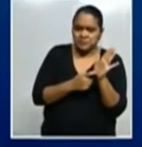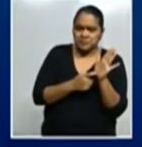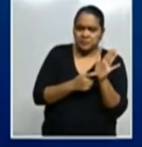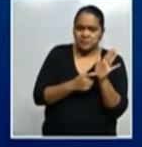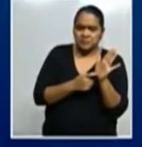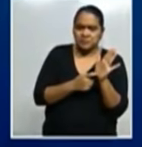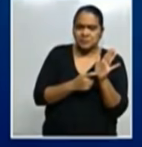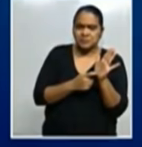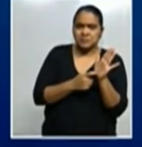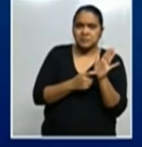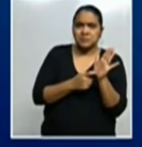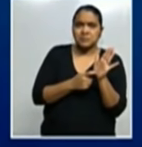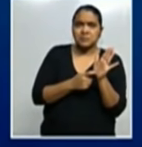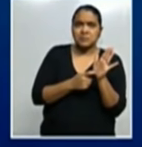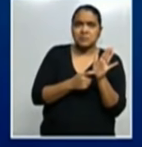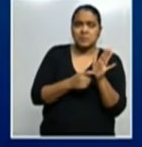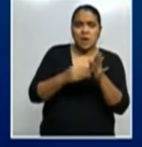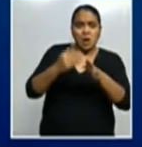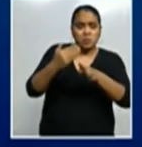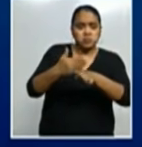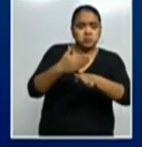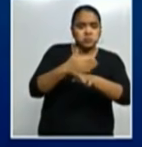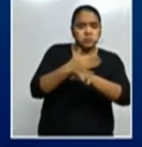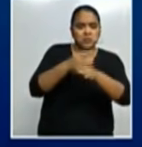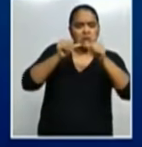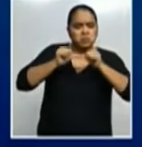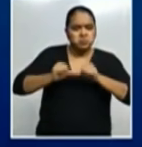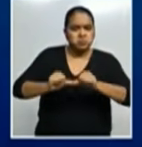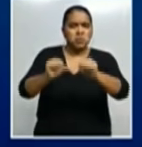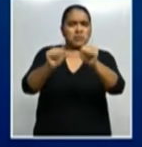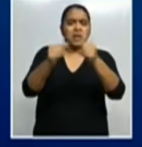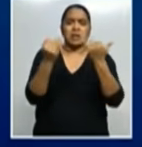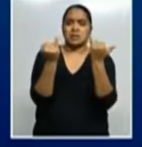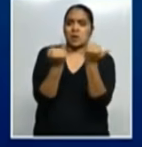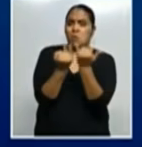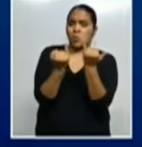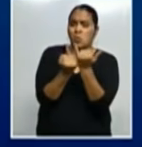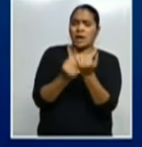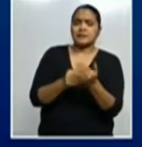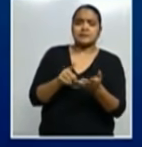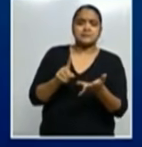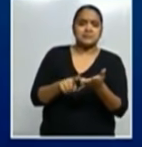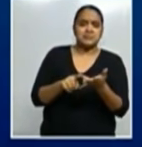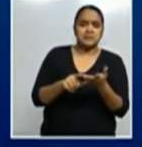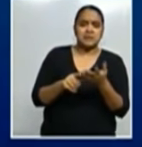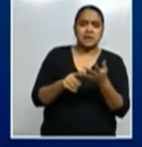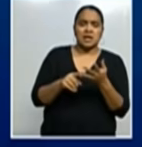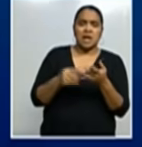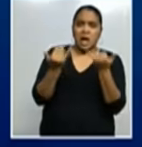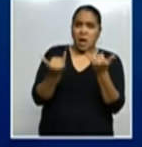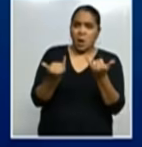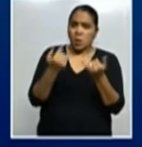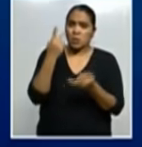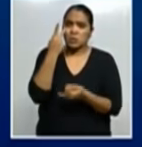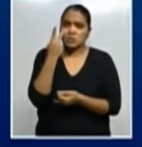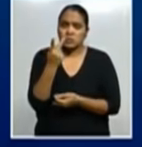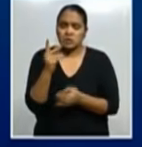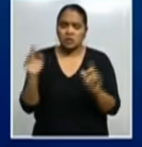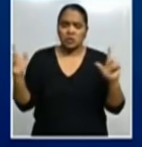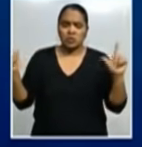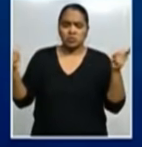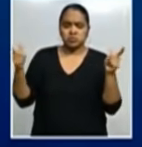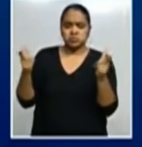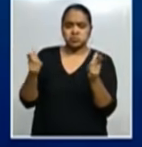pueblo hondureño. Seguimos con el mismo ritmo de gasto tributario, o dada la caída de las